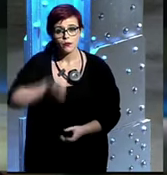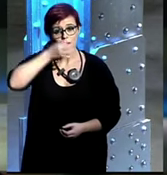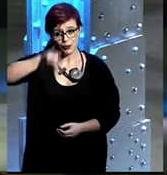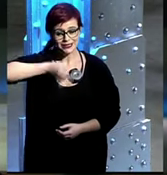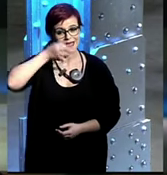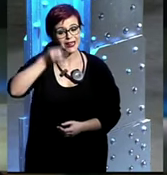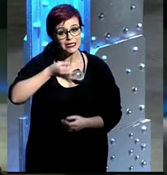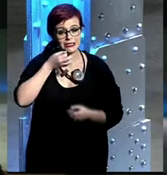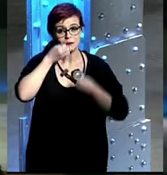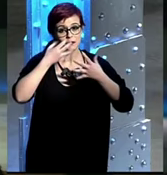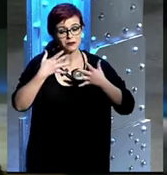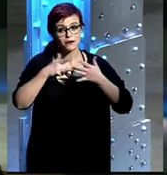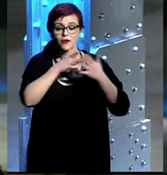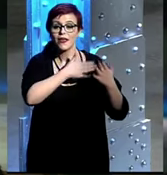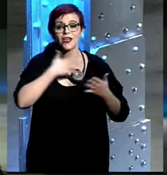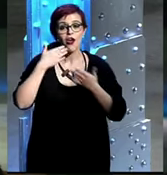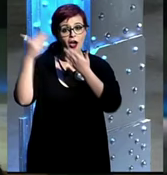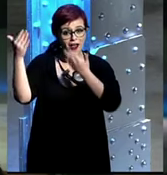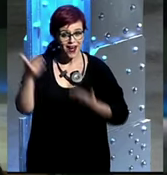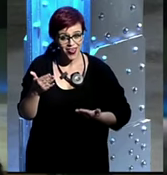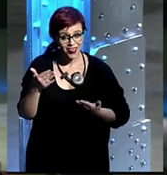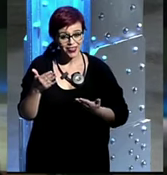Buenas tardes. Bueno, quiero agradecer a Random House